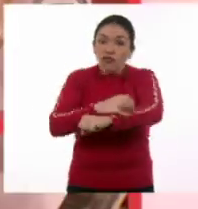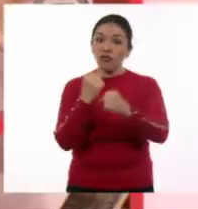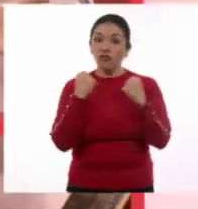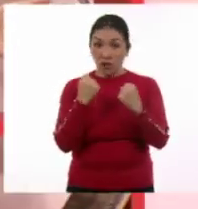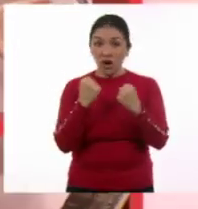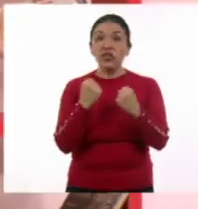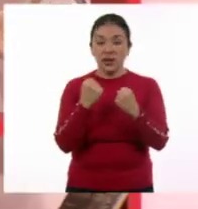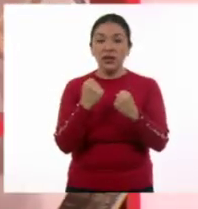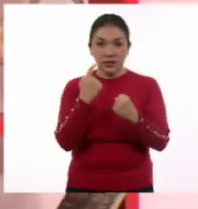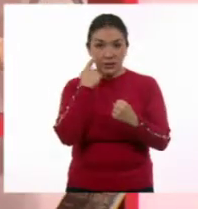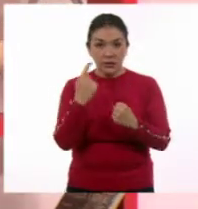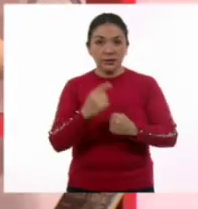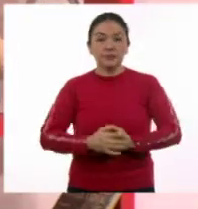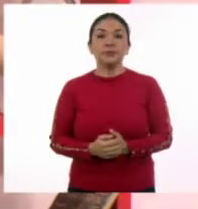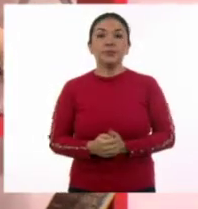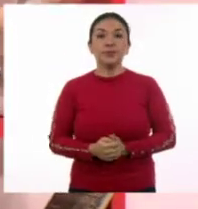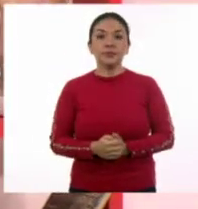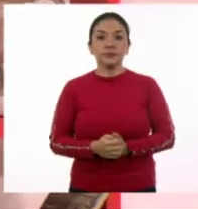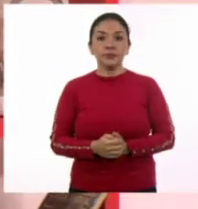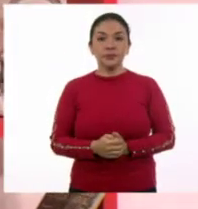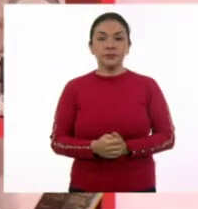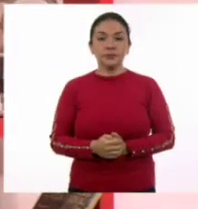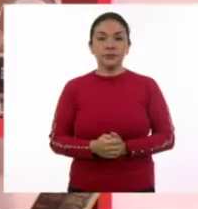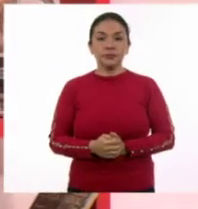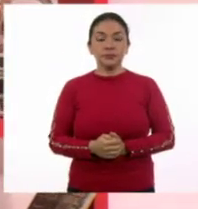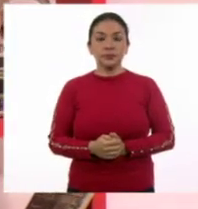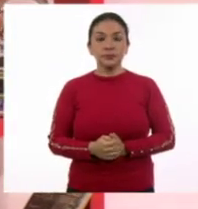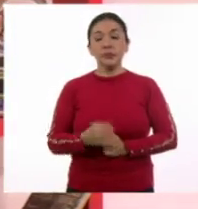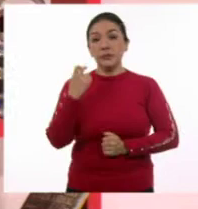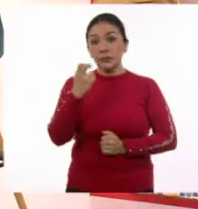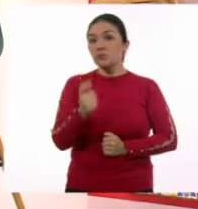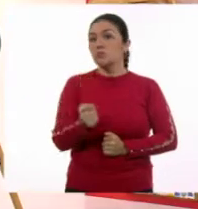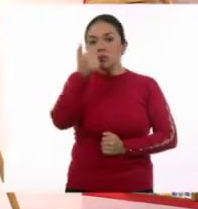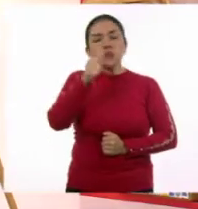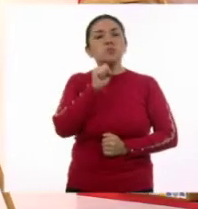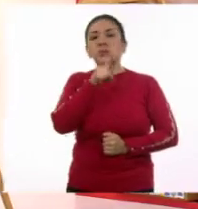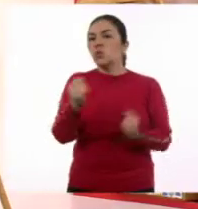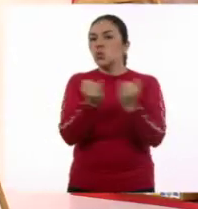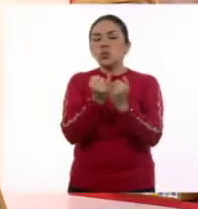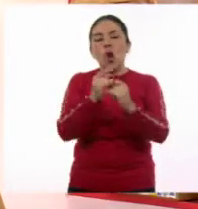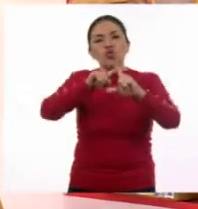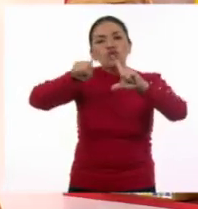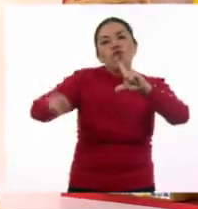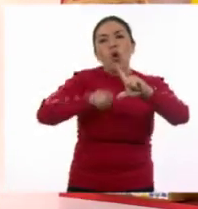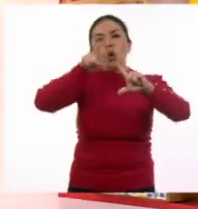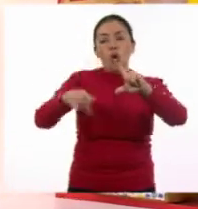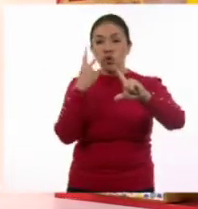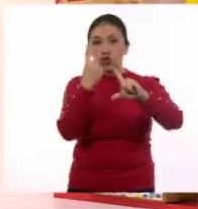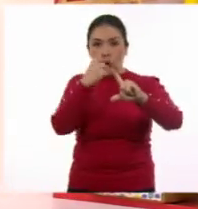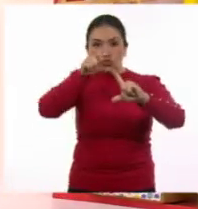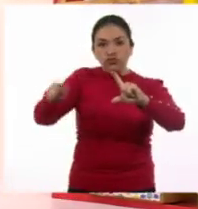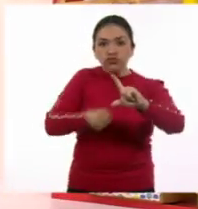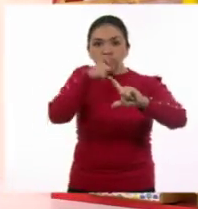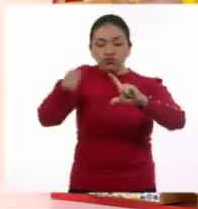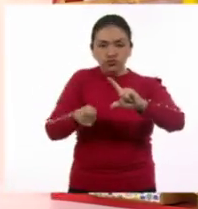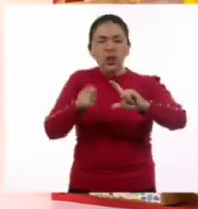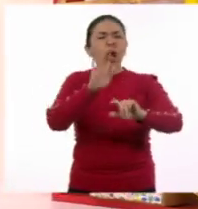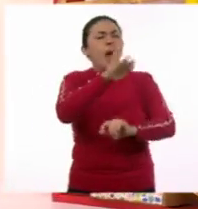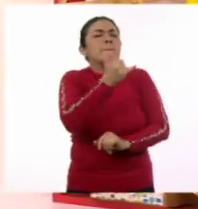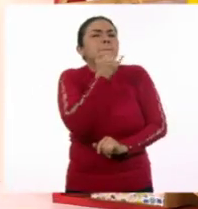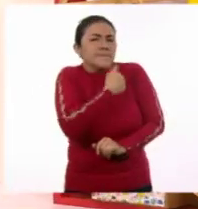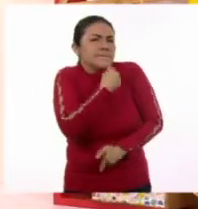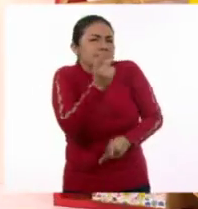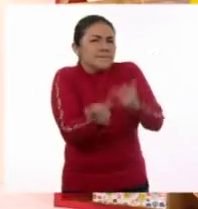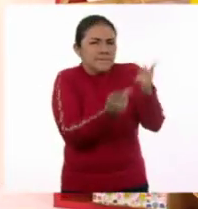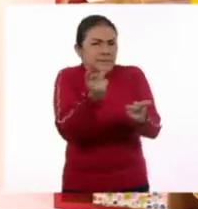más sobre todo podemos los seguros y el principio del vendaje es el mismo nosotros los botes algo y qué sucede pues adelante